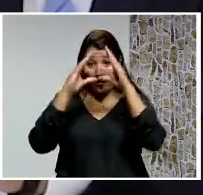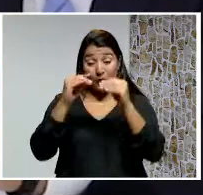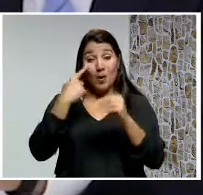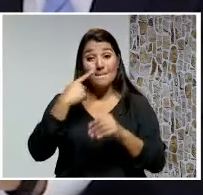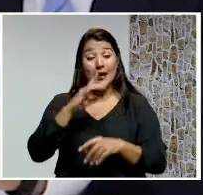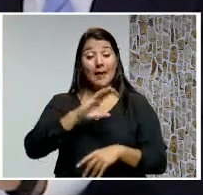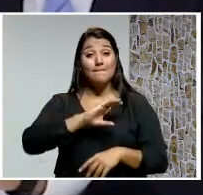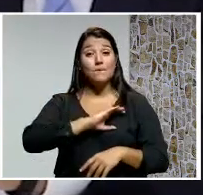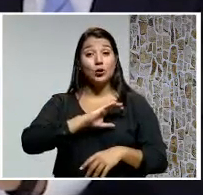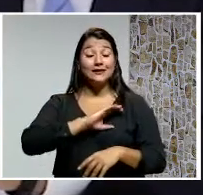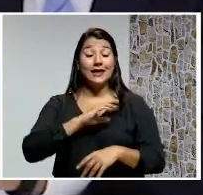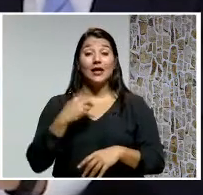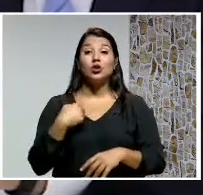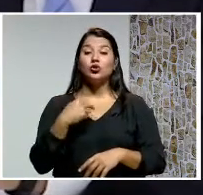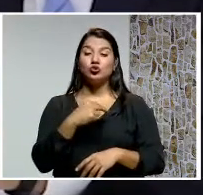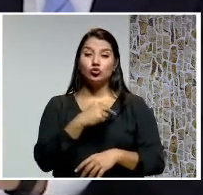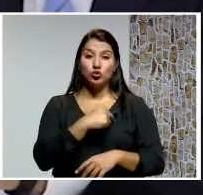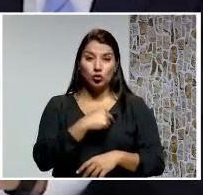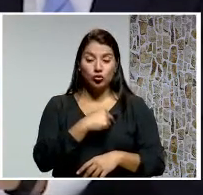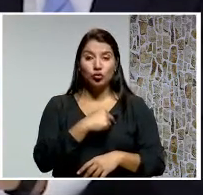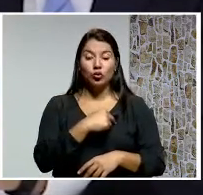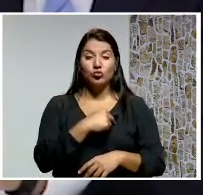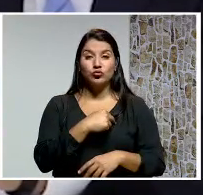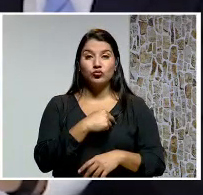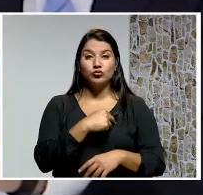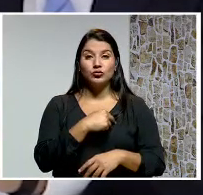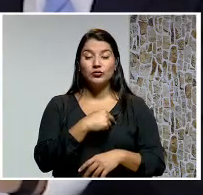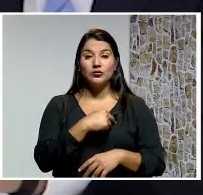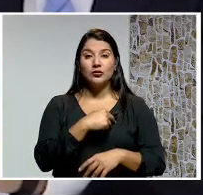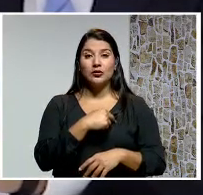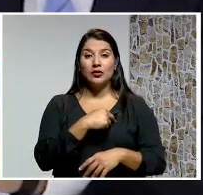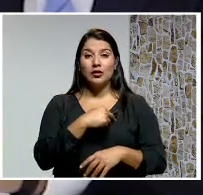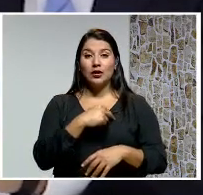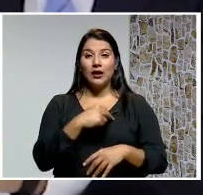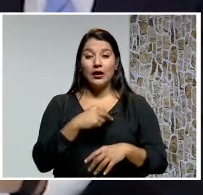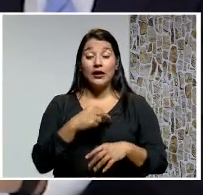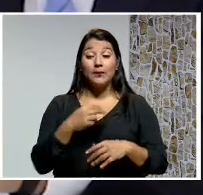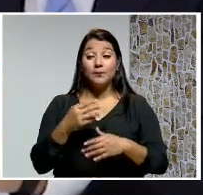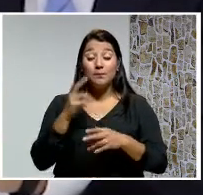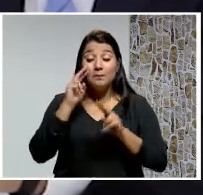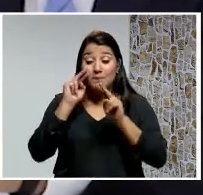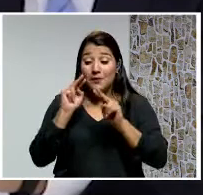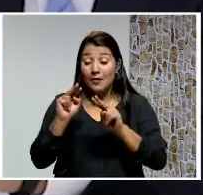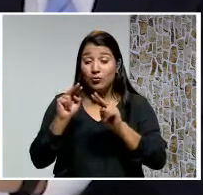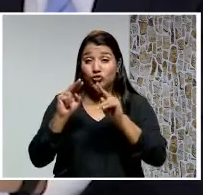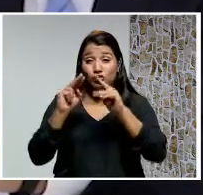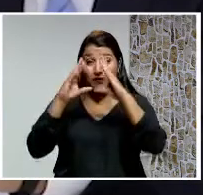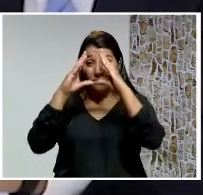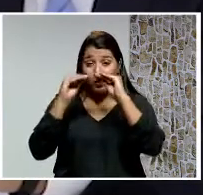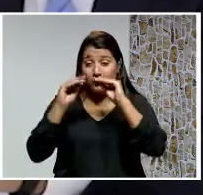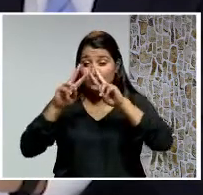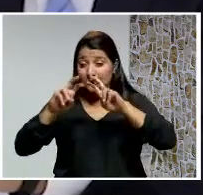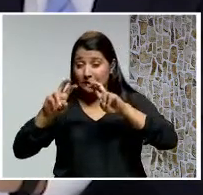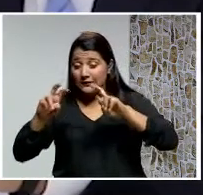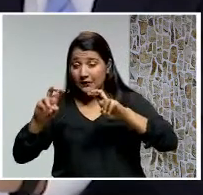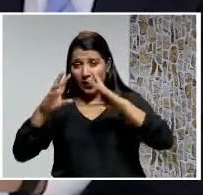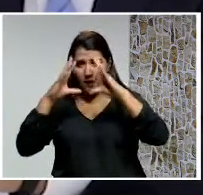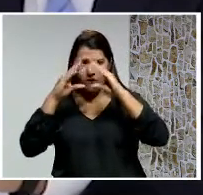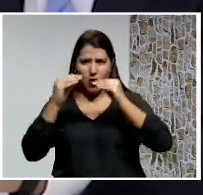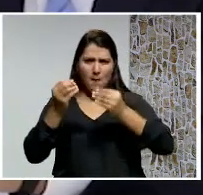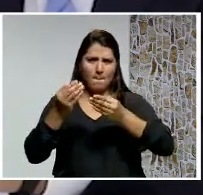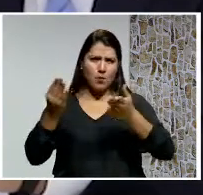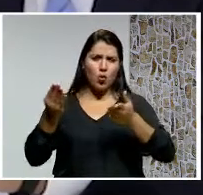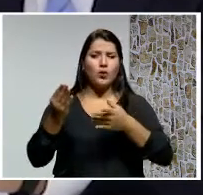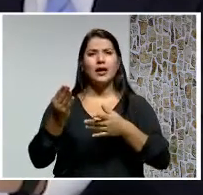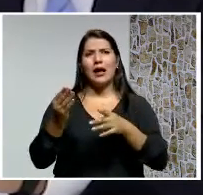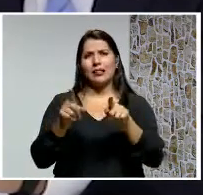nosotros recibimos, consolidamos, procesamos y analizamos datos de carácter público como el registro